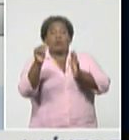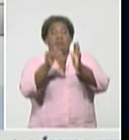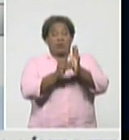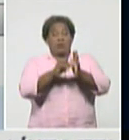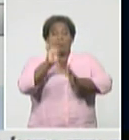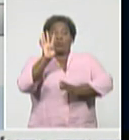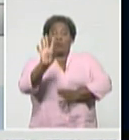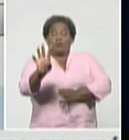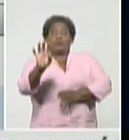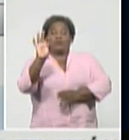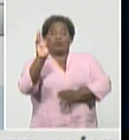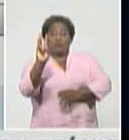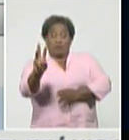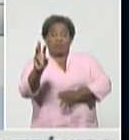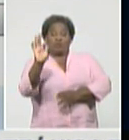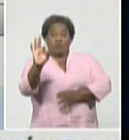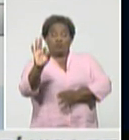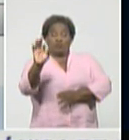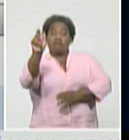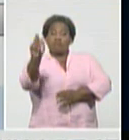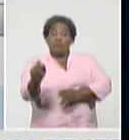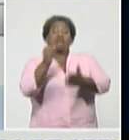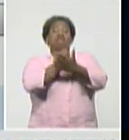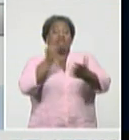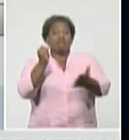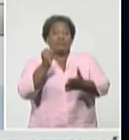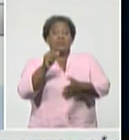8.134.438 casos confirmados, el